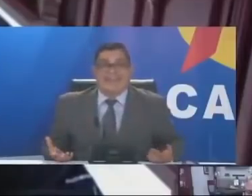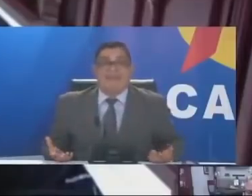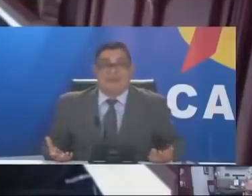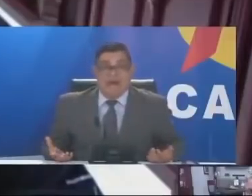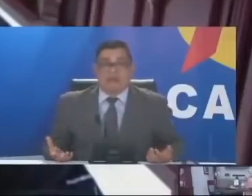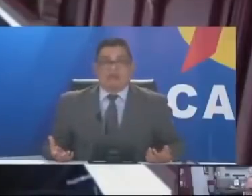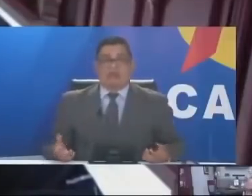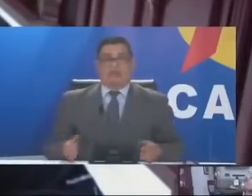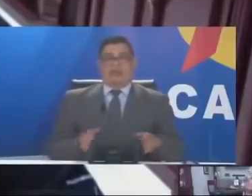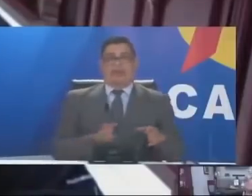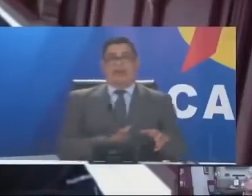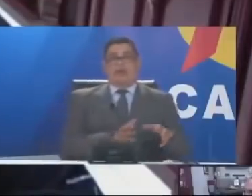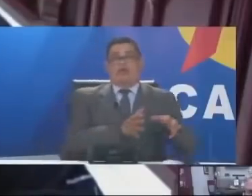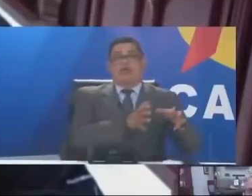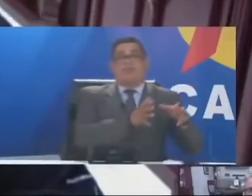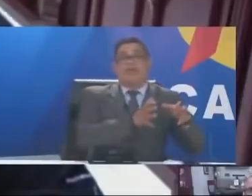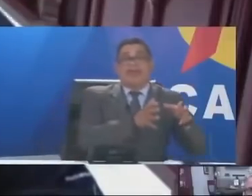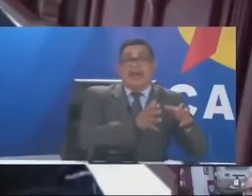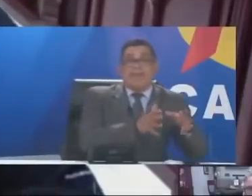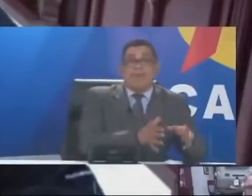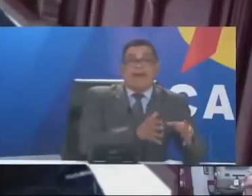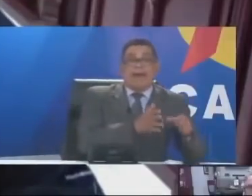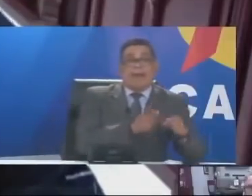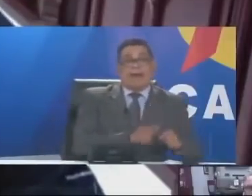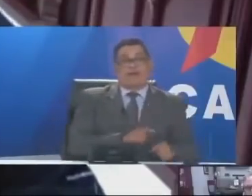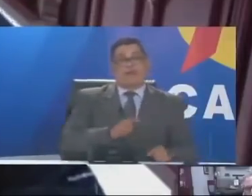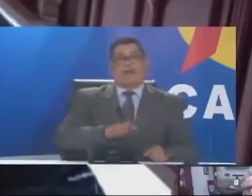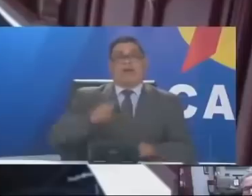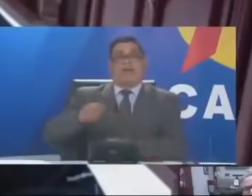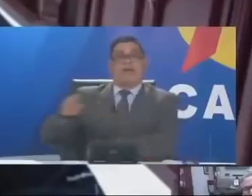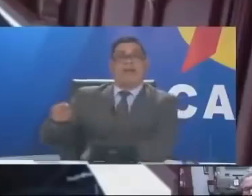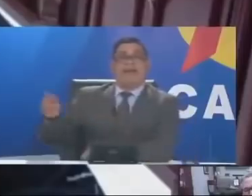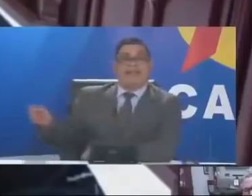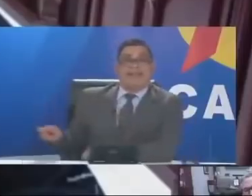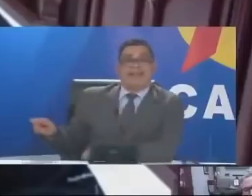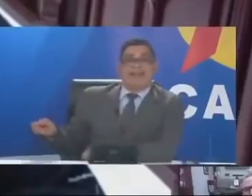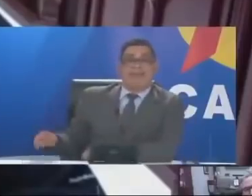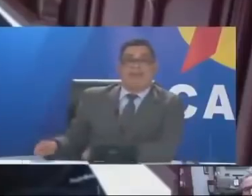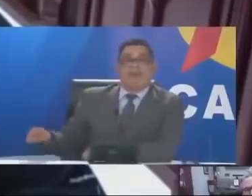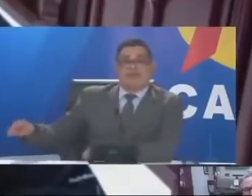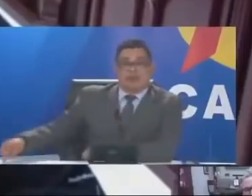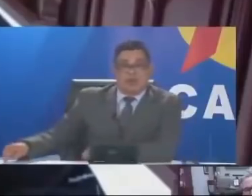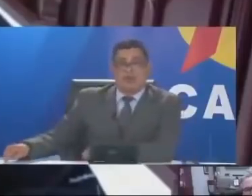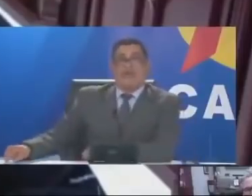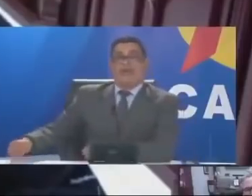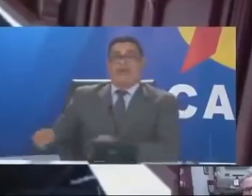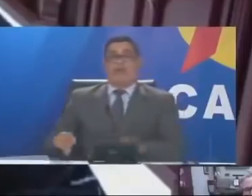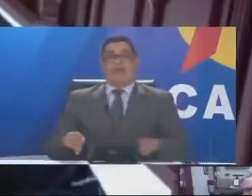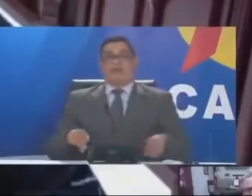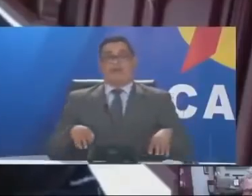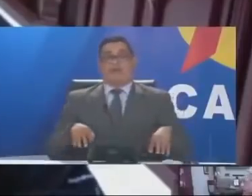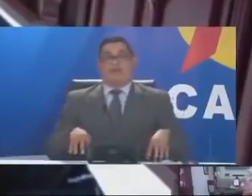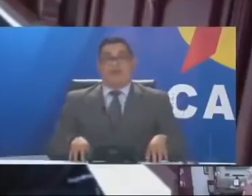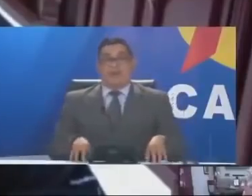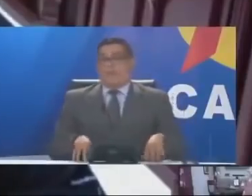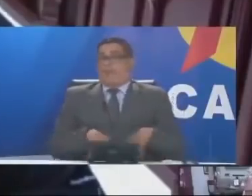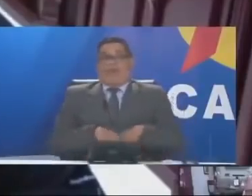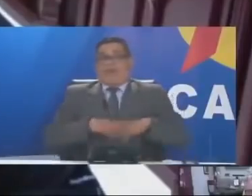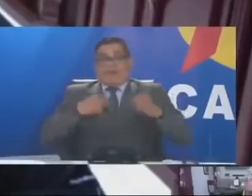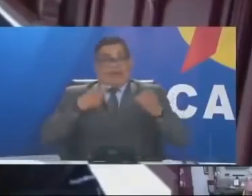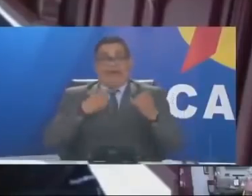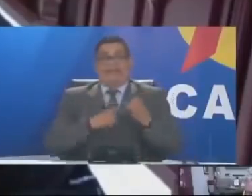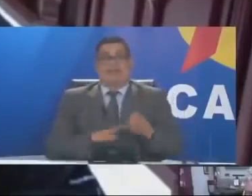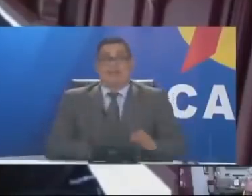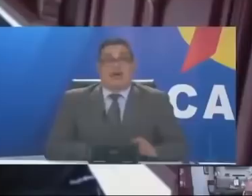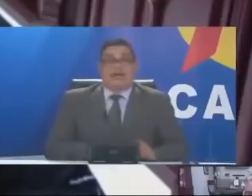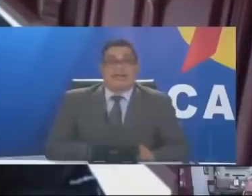ser diputados de construir políticas públicas para resolver los problemas que tiene la población y cuáles son esos problemas